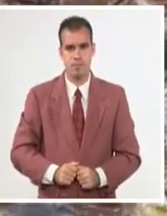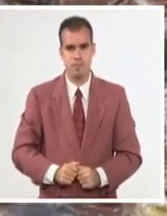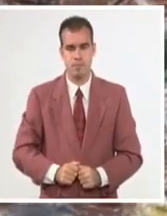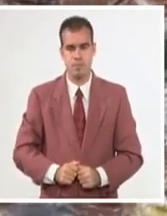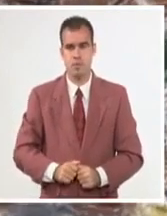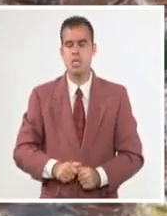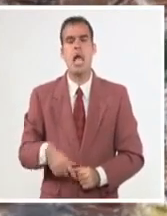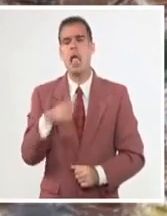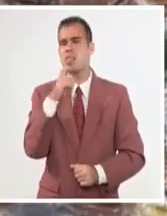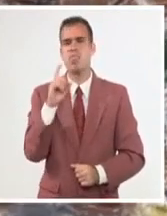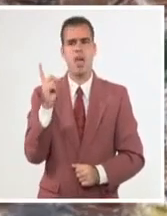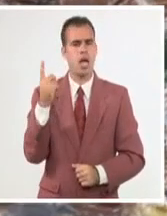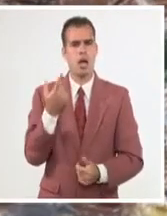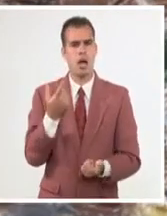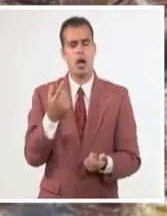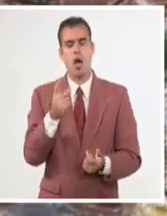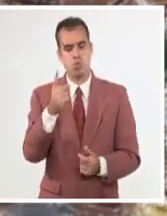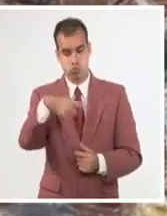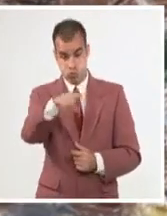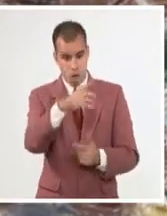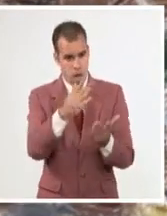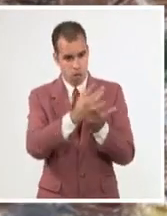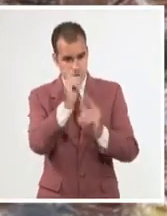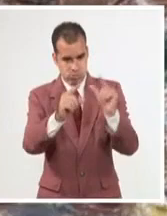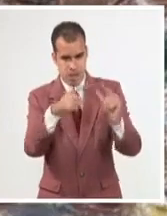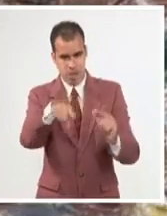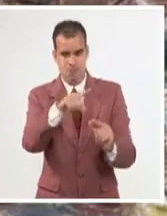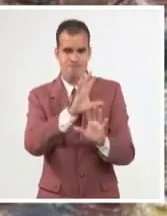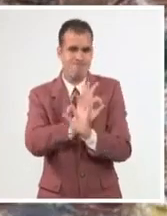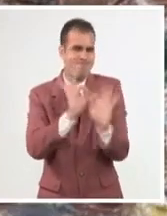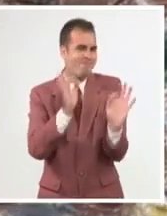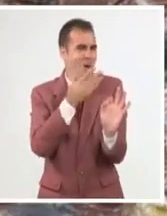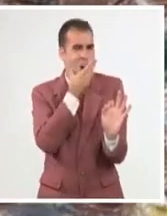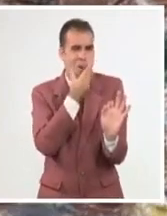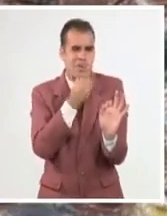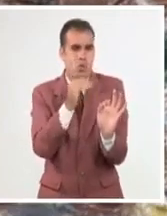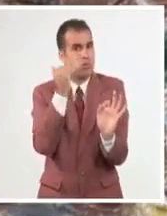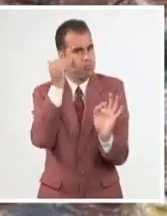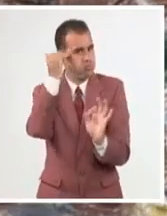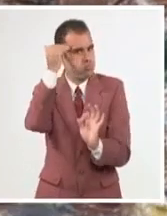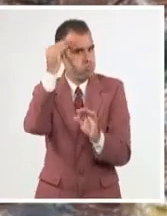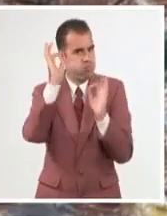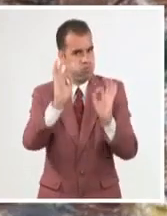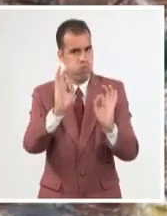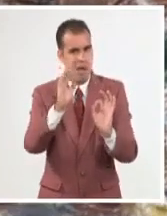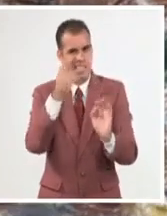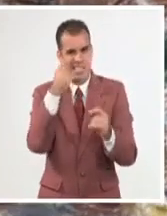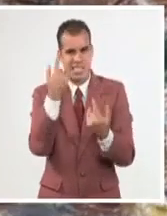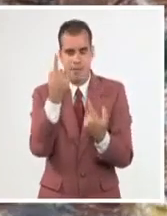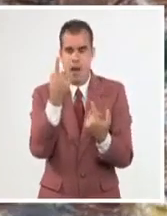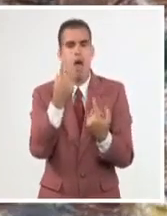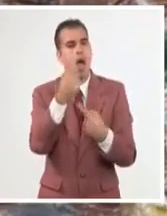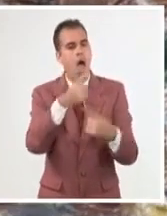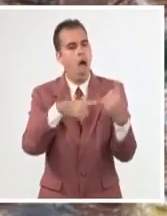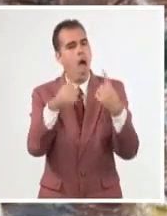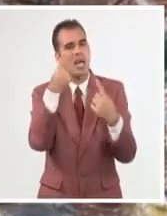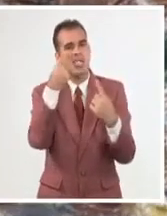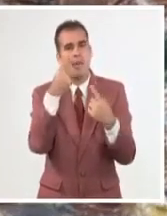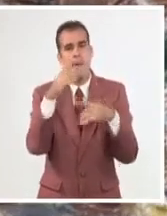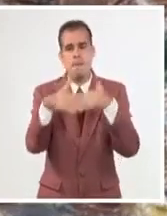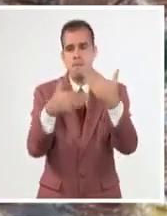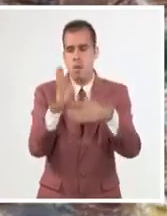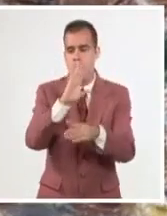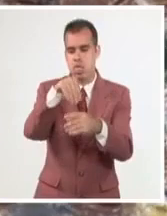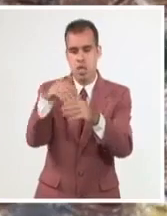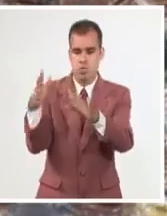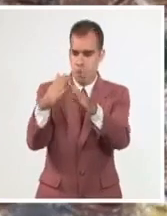preparación. Fíjense que aquí hemos abordado desde la enseñanza de la filosofía y el marxismo hasta problemas que tienen que ver con la sensibilidad de